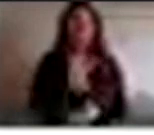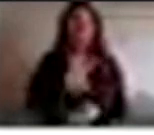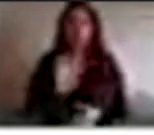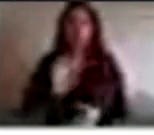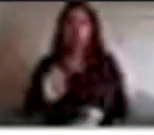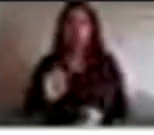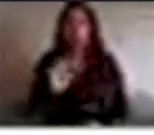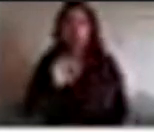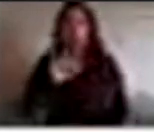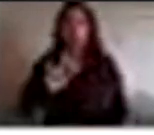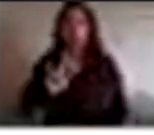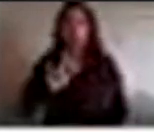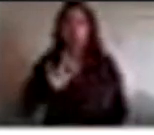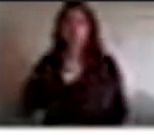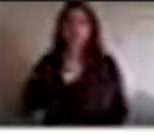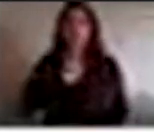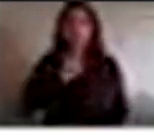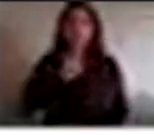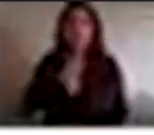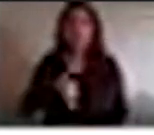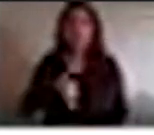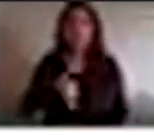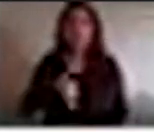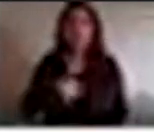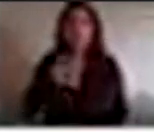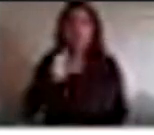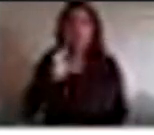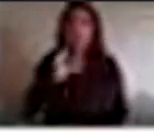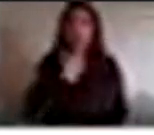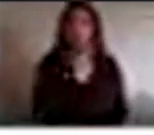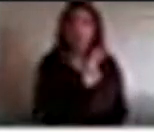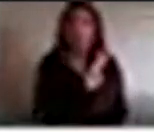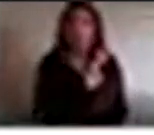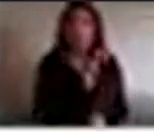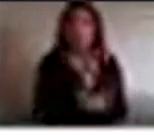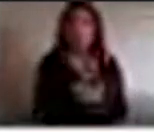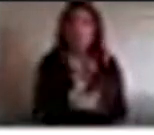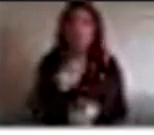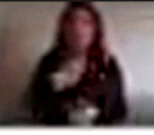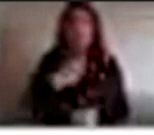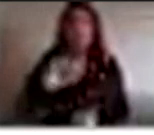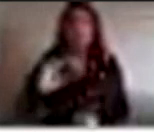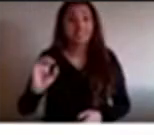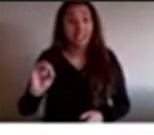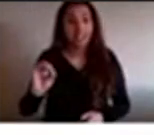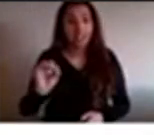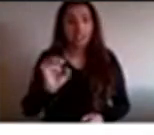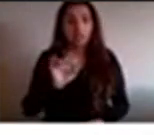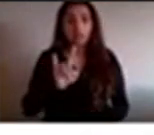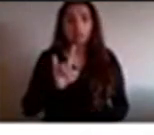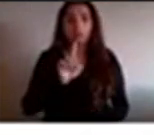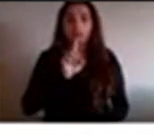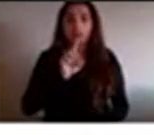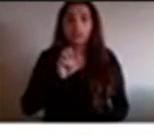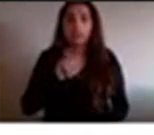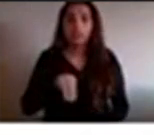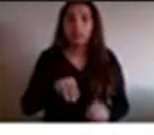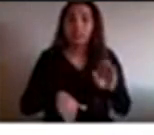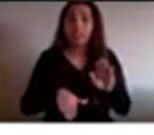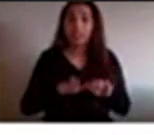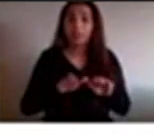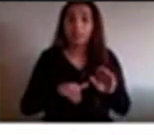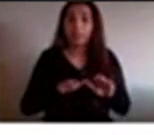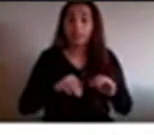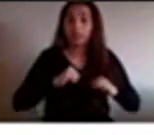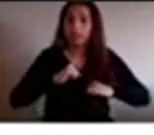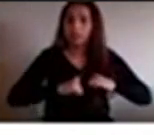hasta y de 3 a 60 unidades tributarias mensuales, dependiendo del tamaño de la empresa. La verdad es que